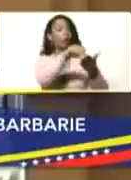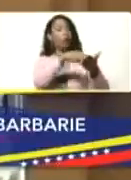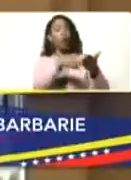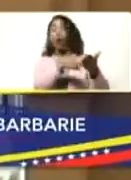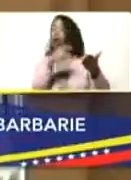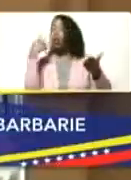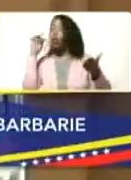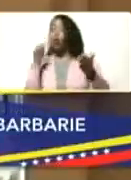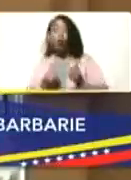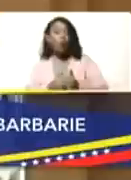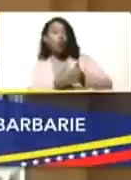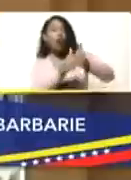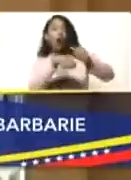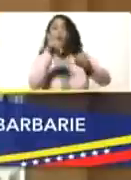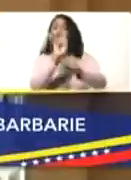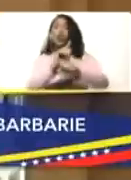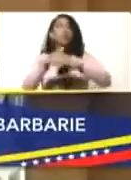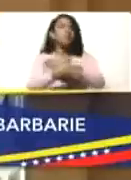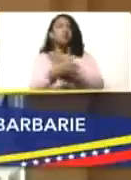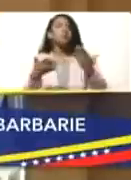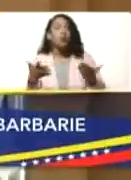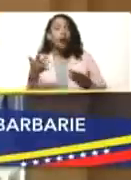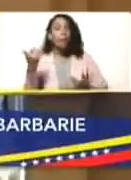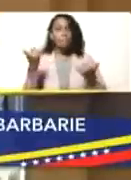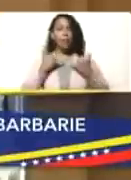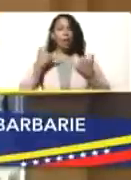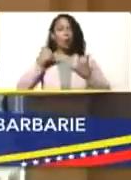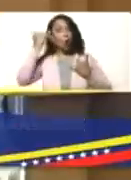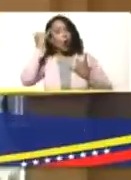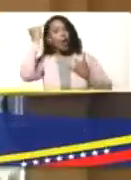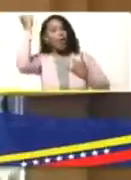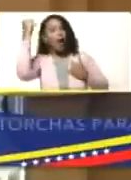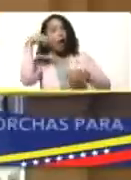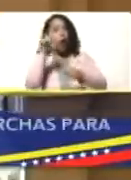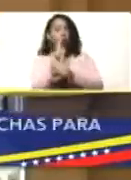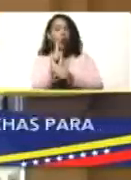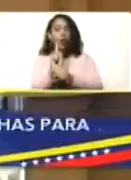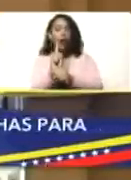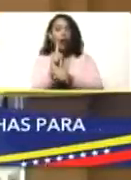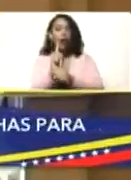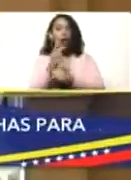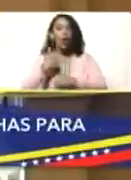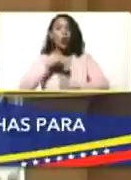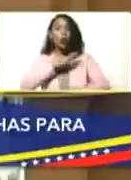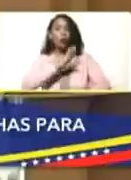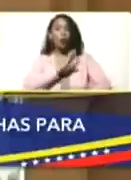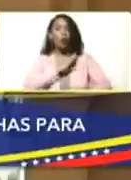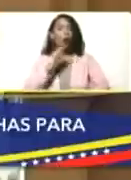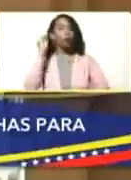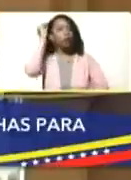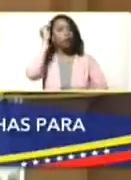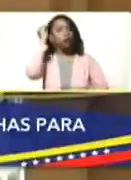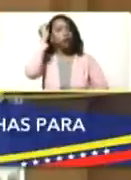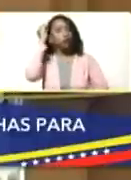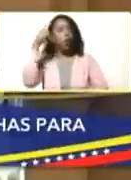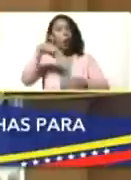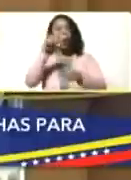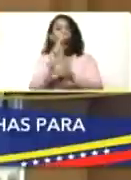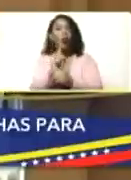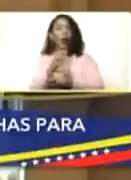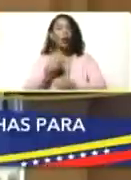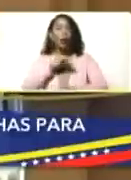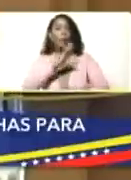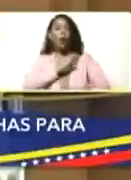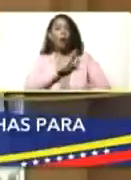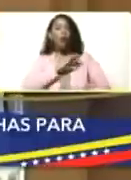guiarnos. La única, el instinto, la única, nuestro propio pensamiento, la única, nuestra